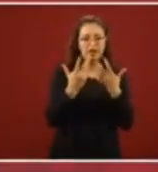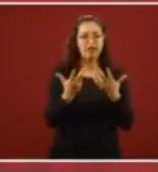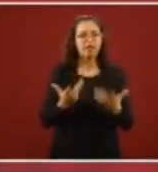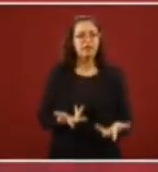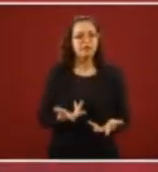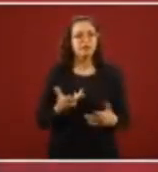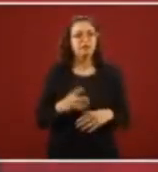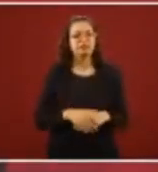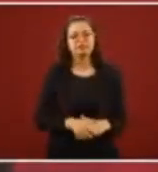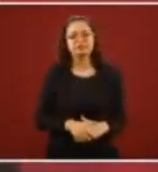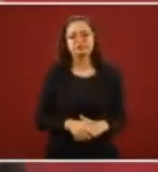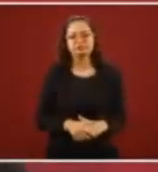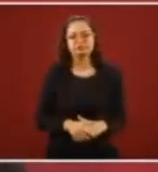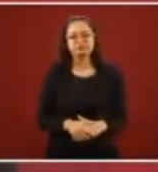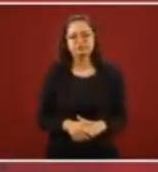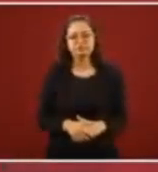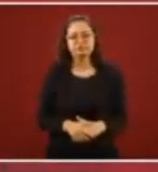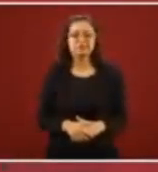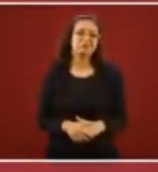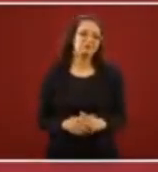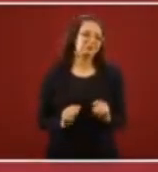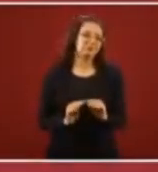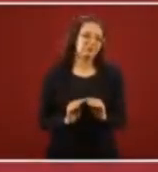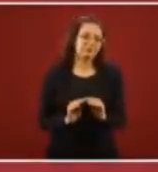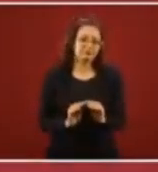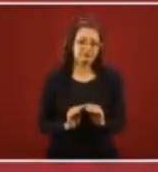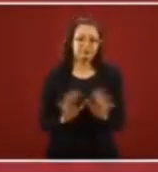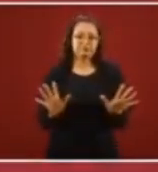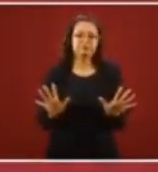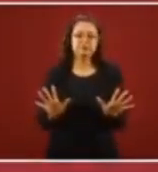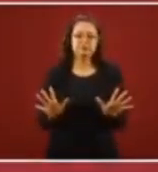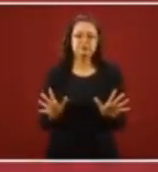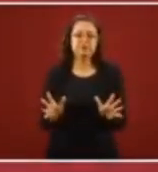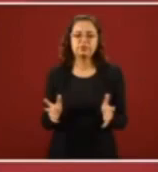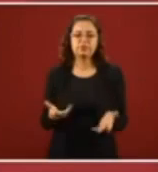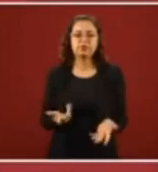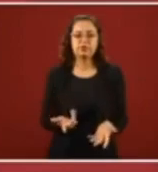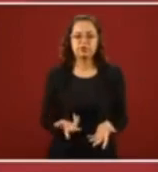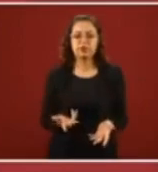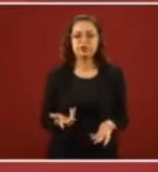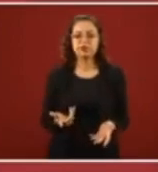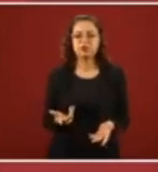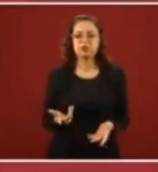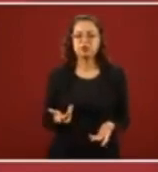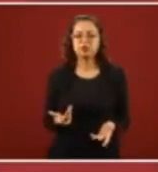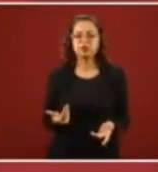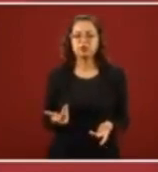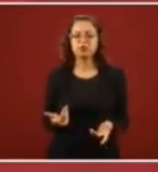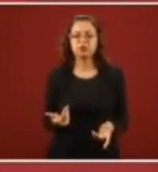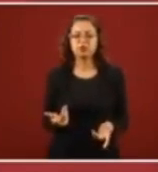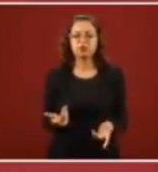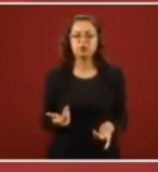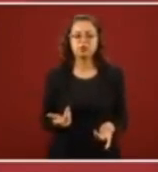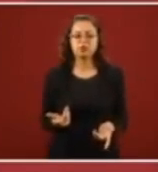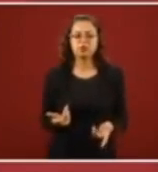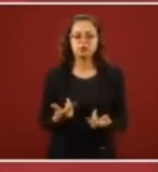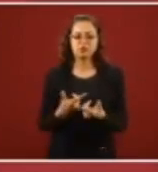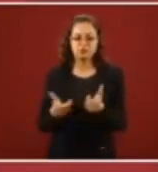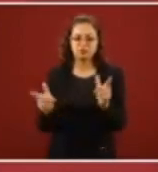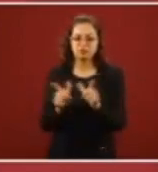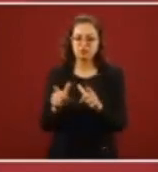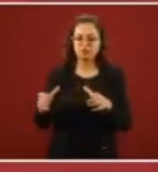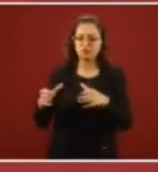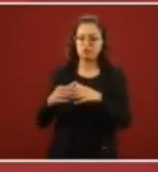desde luego manejado por grupos de